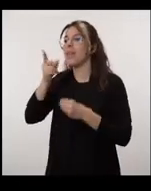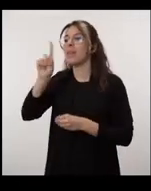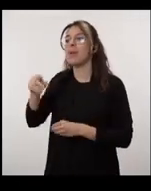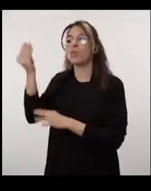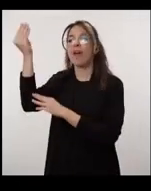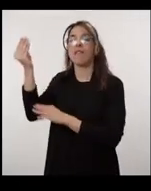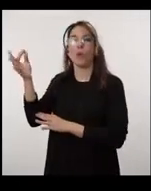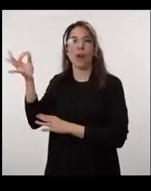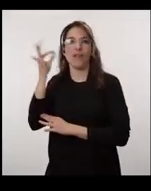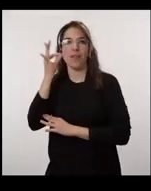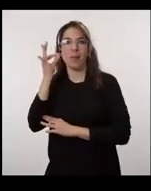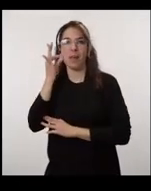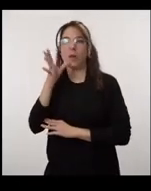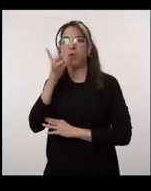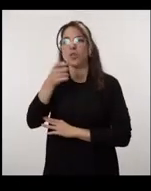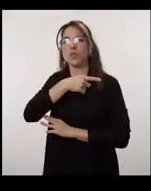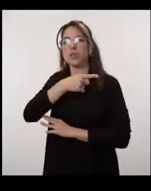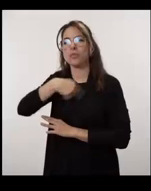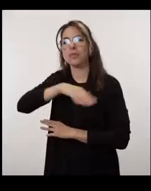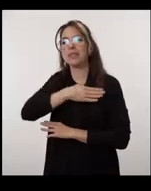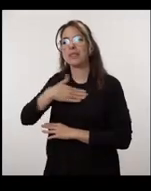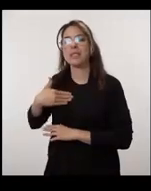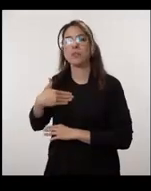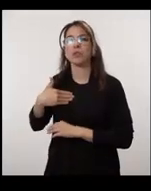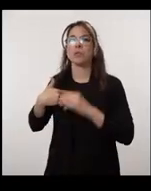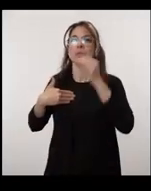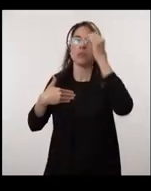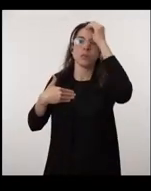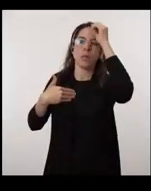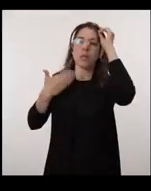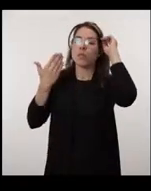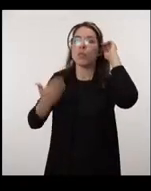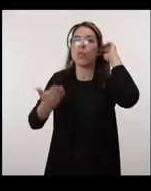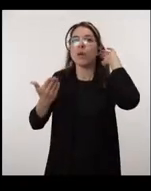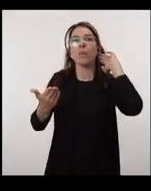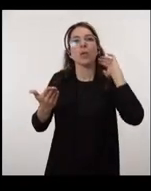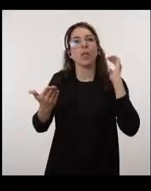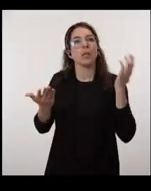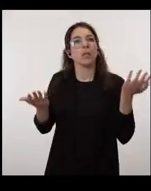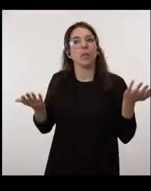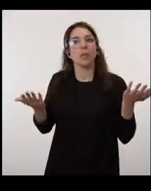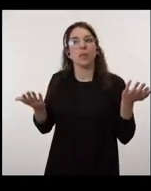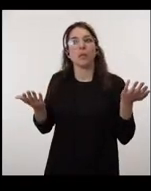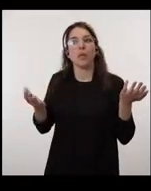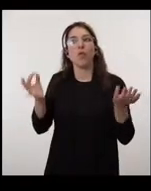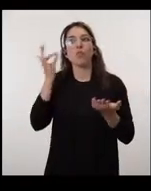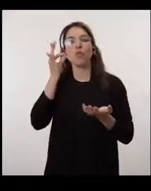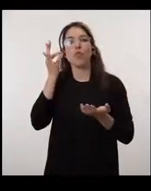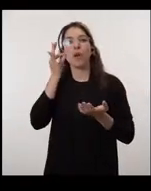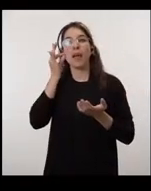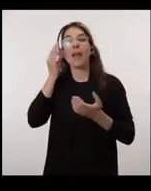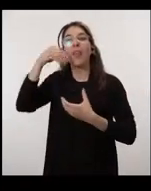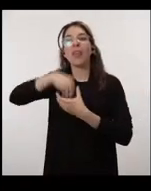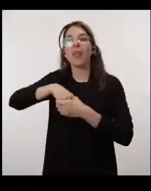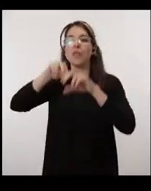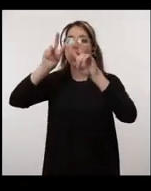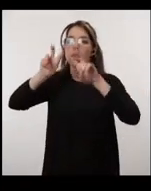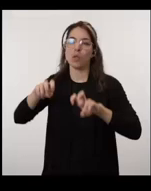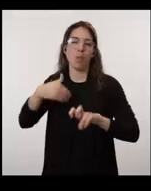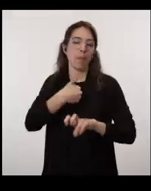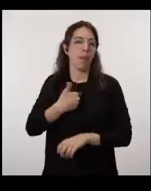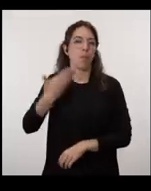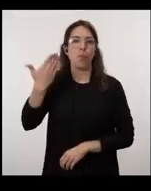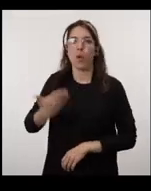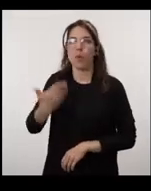figura femenina y queríamos de esta manera poner de relieve el importante papel que siempre ha tenido y que sigue teniendo la mujer en la